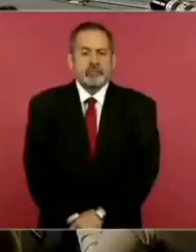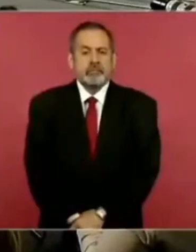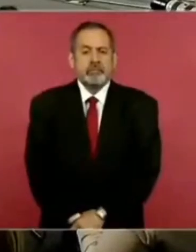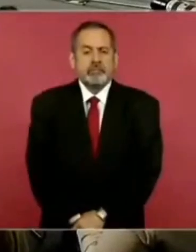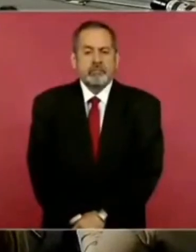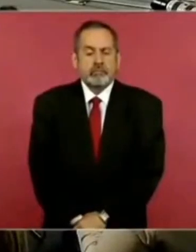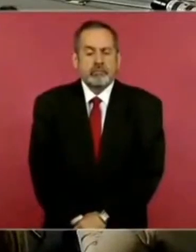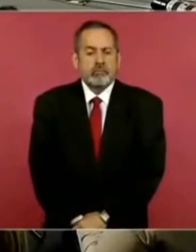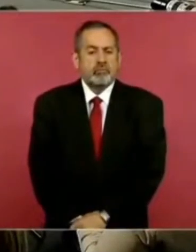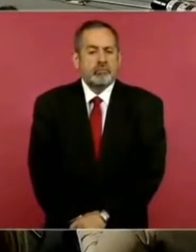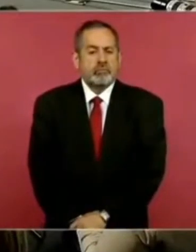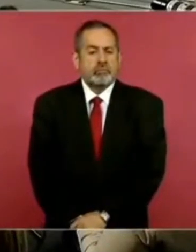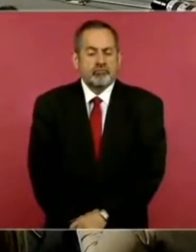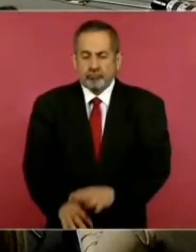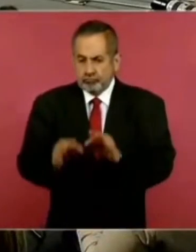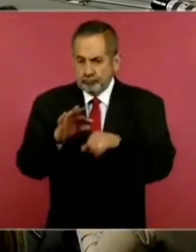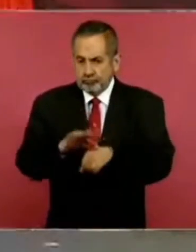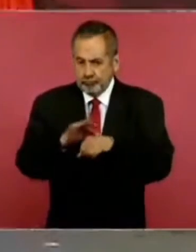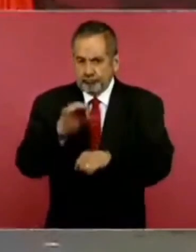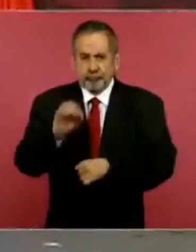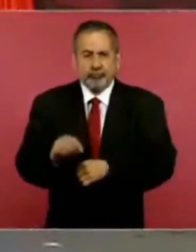1.7.